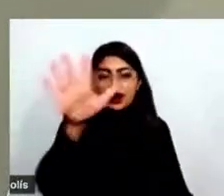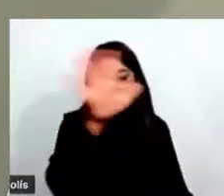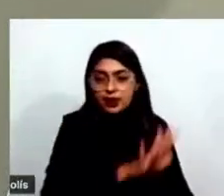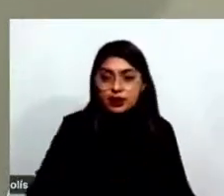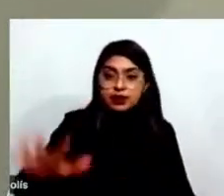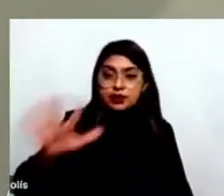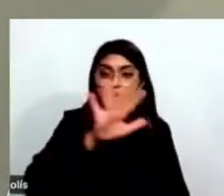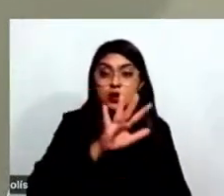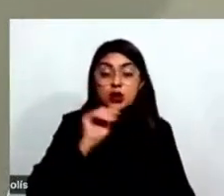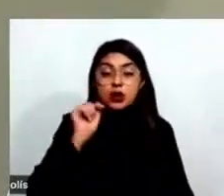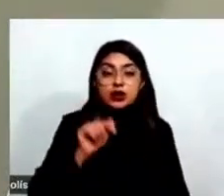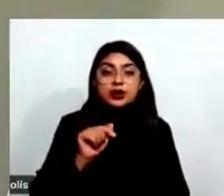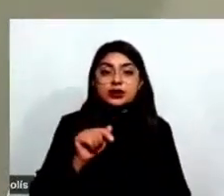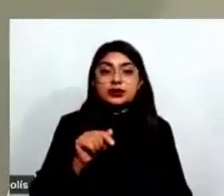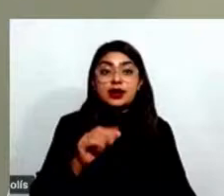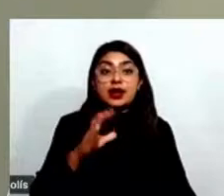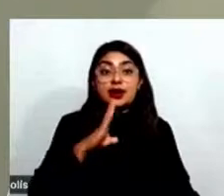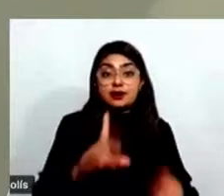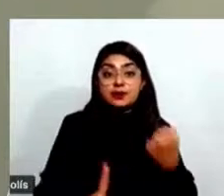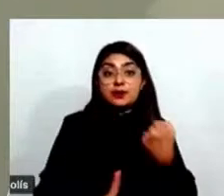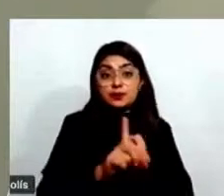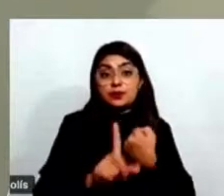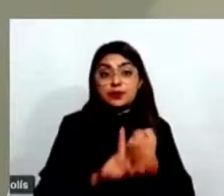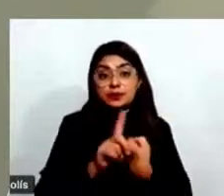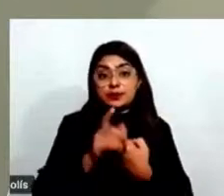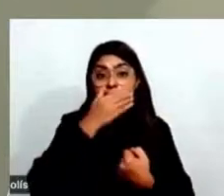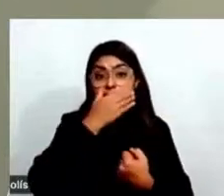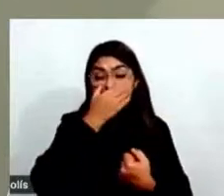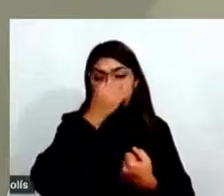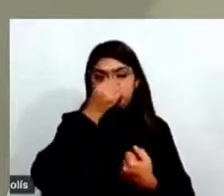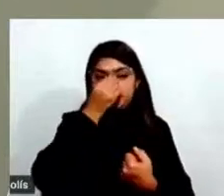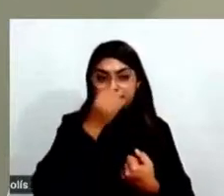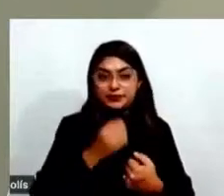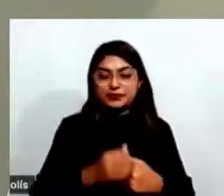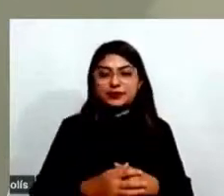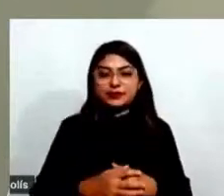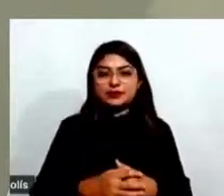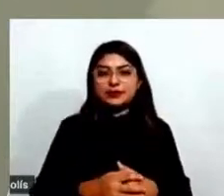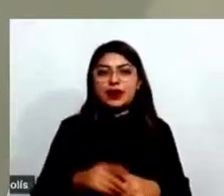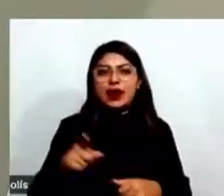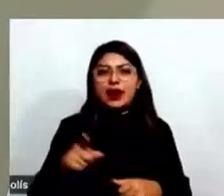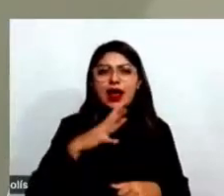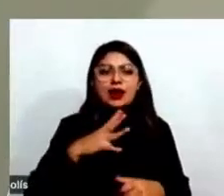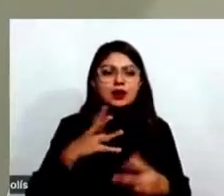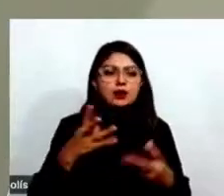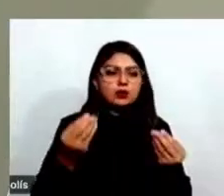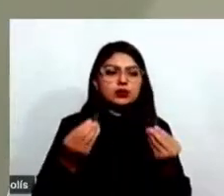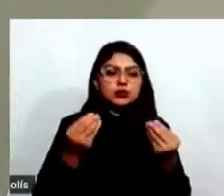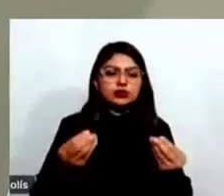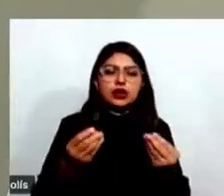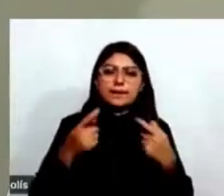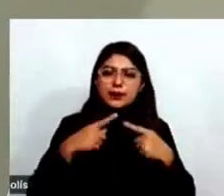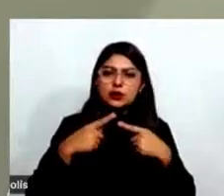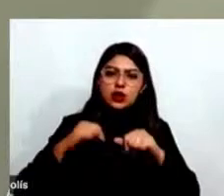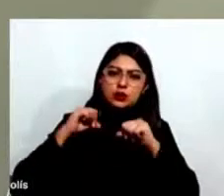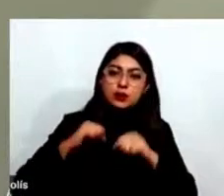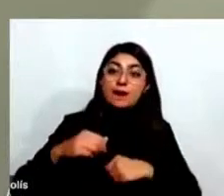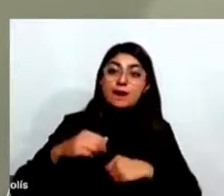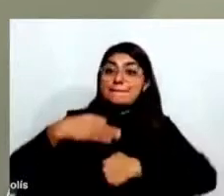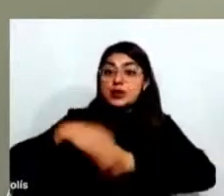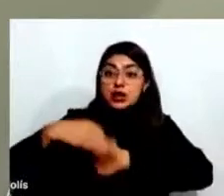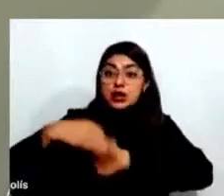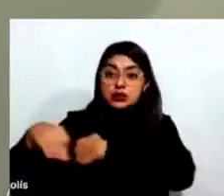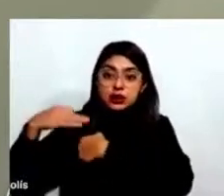un problema de la región, entonces hay muchos funcionarios que están en provisionalidad, muchos funcionarios y funcionarias judiciales que